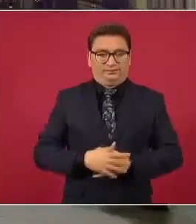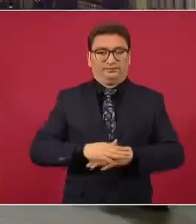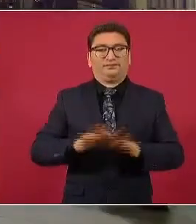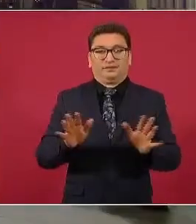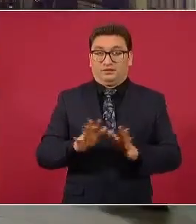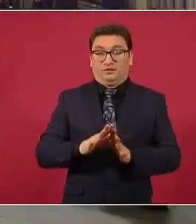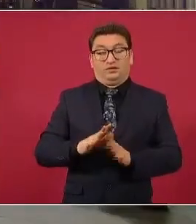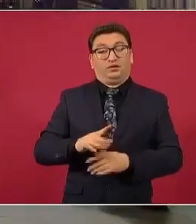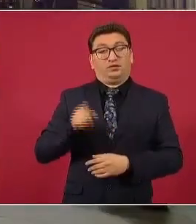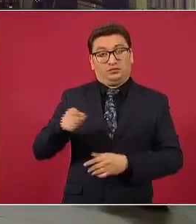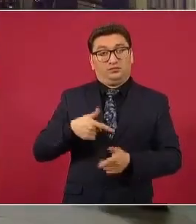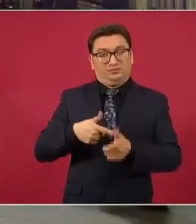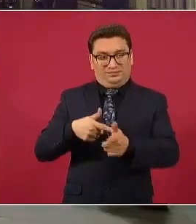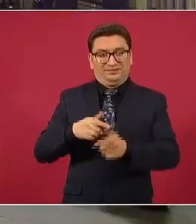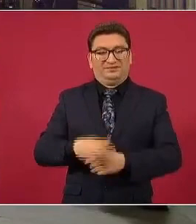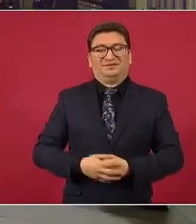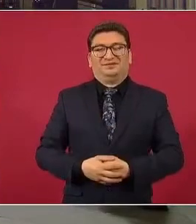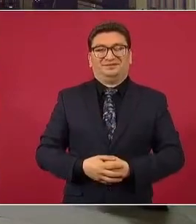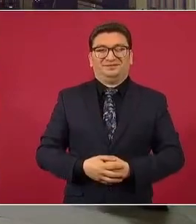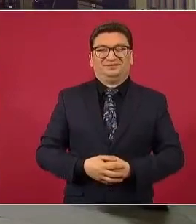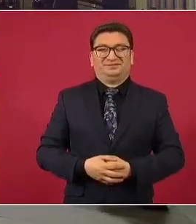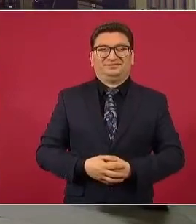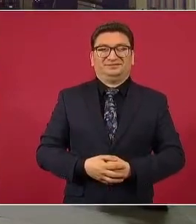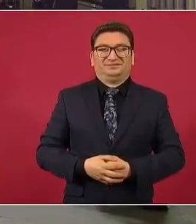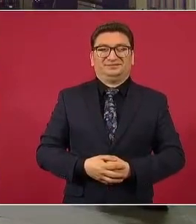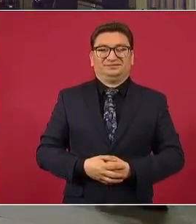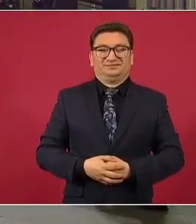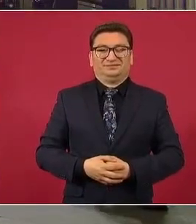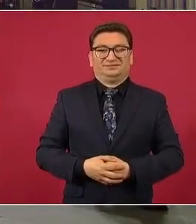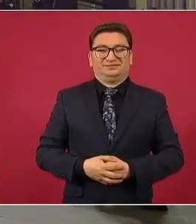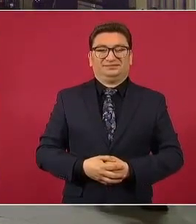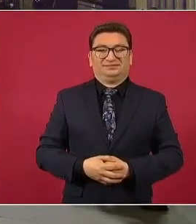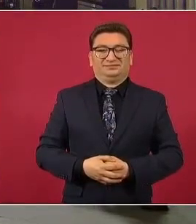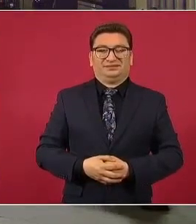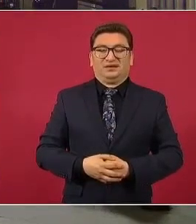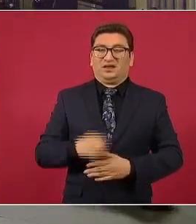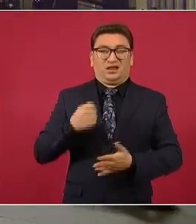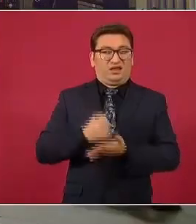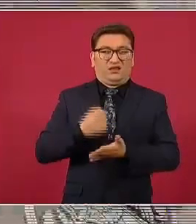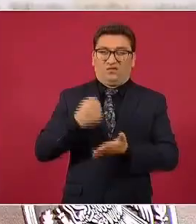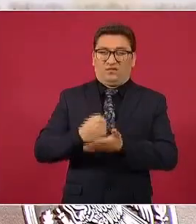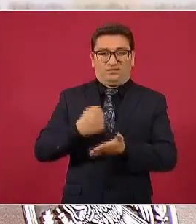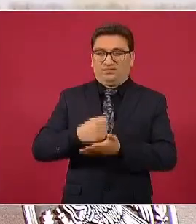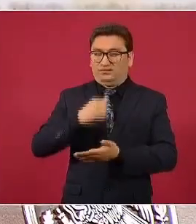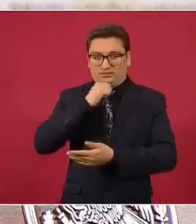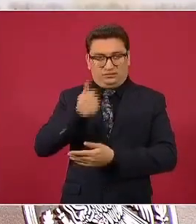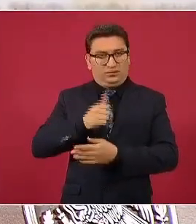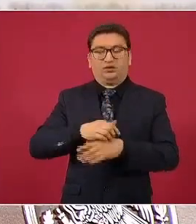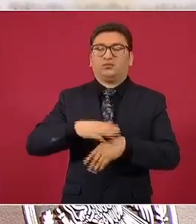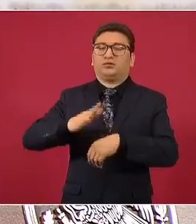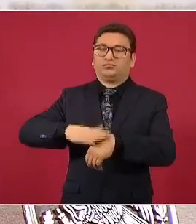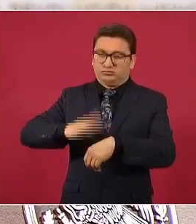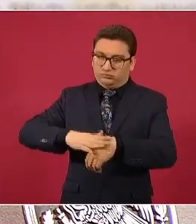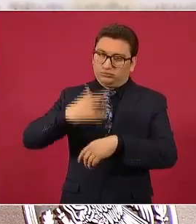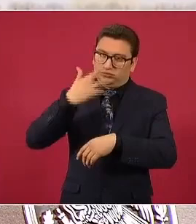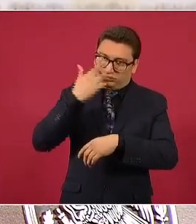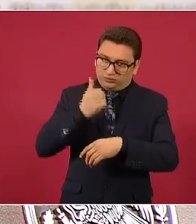O le van a decir. Ok, muchas gracias. Y nada por la fuerza, todo por la razón y el derecho.